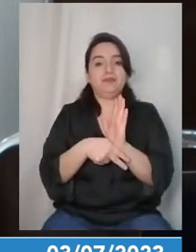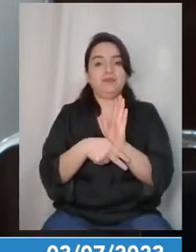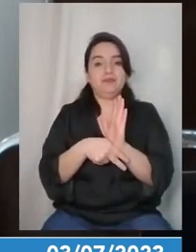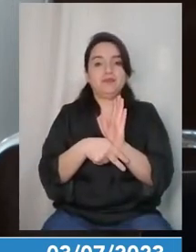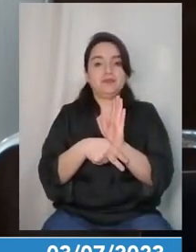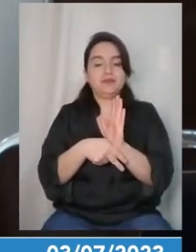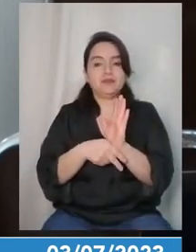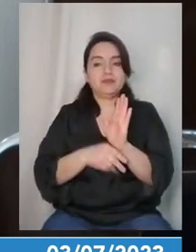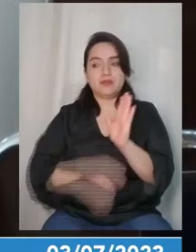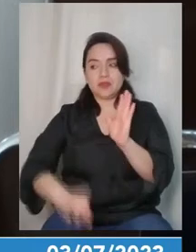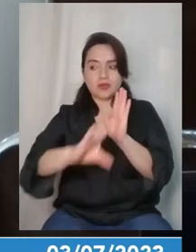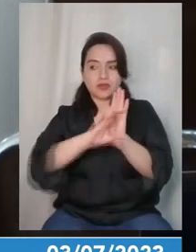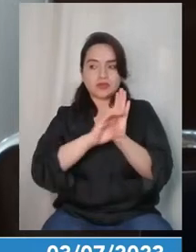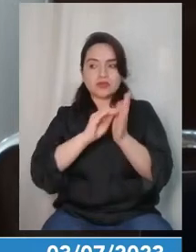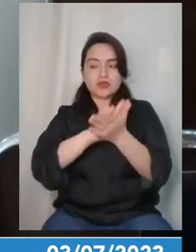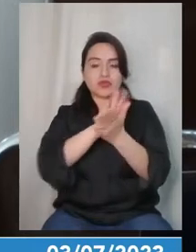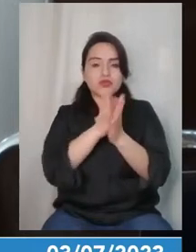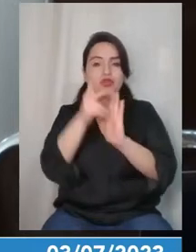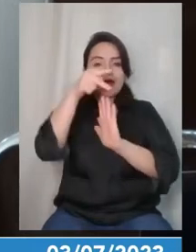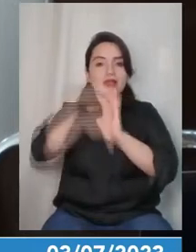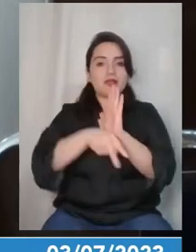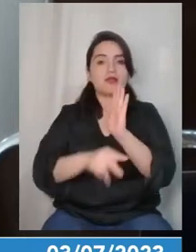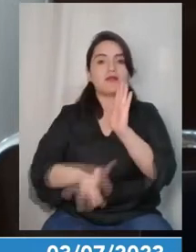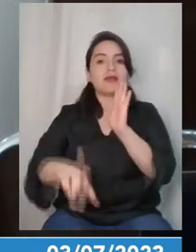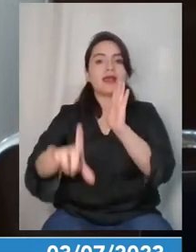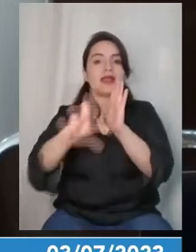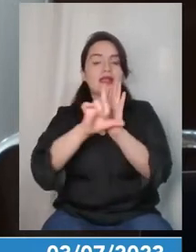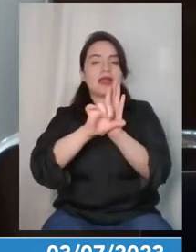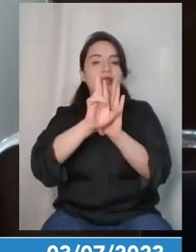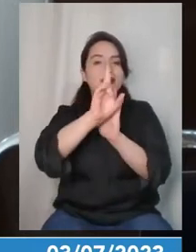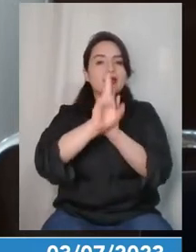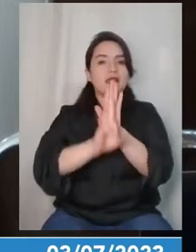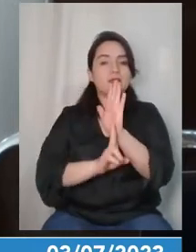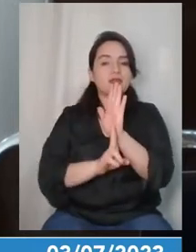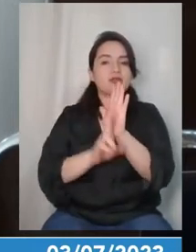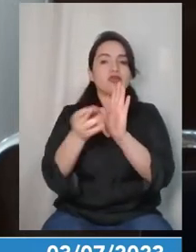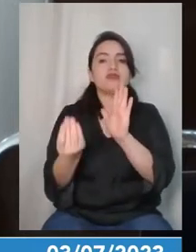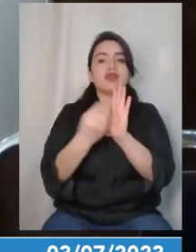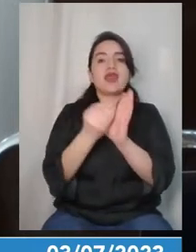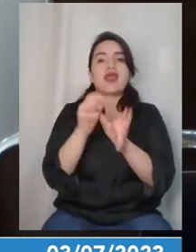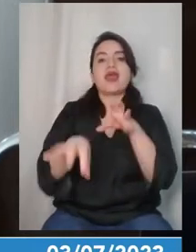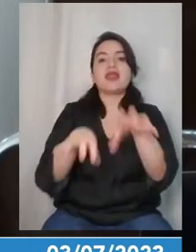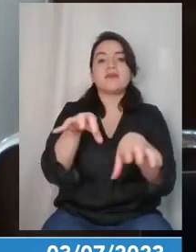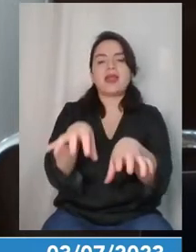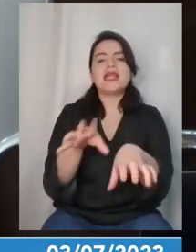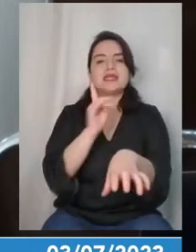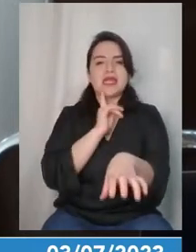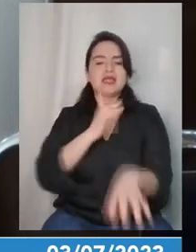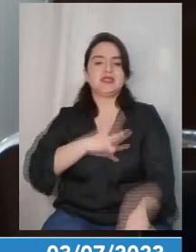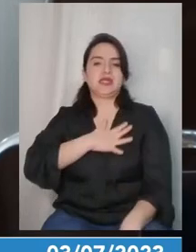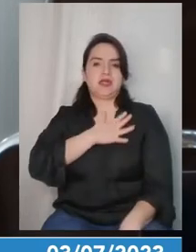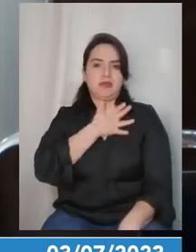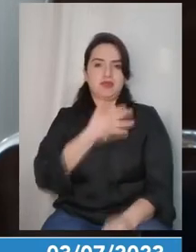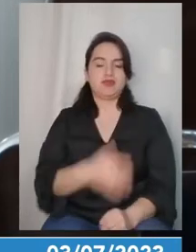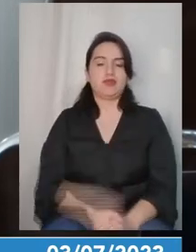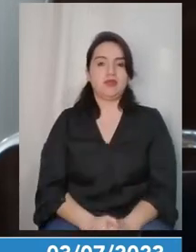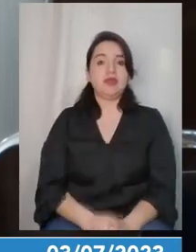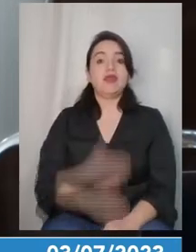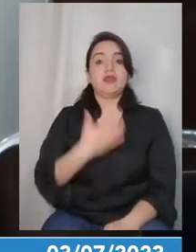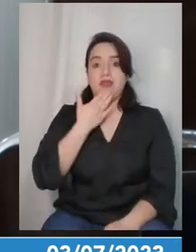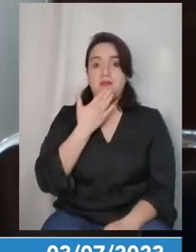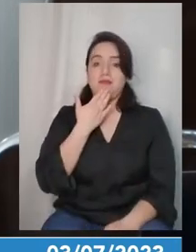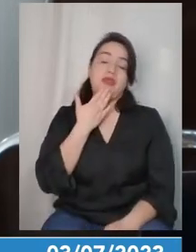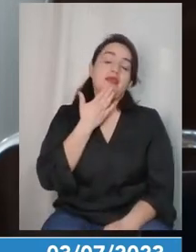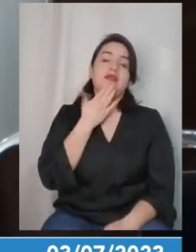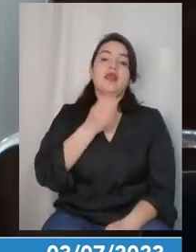toda la normativa, tanto las leyes como los reglamentos, considerarán a los animales como seres sintientes. Y asimismo va a ser aplicado por los jueces el día